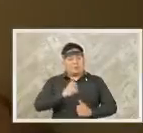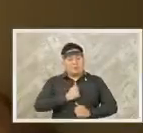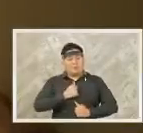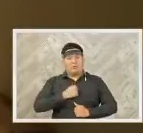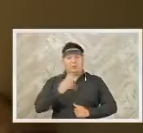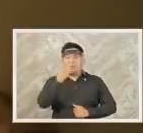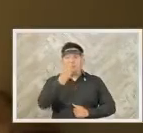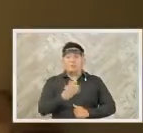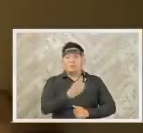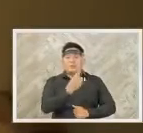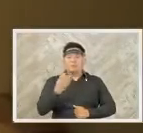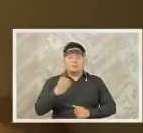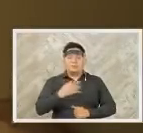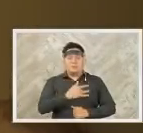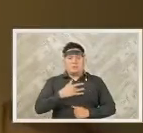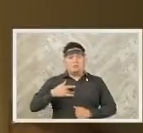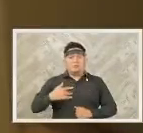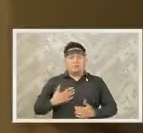salud.